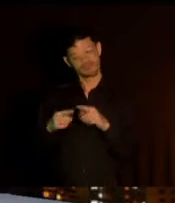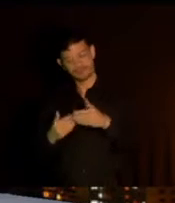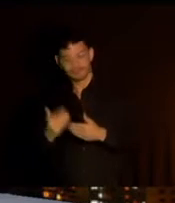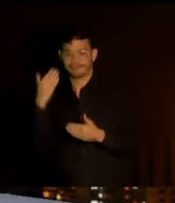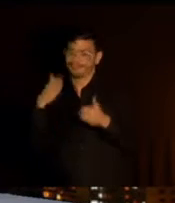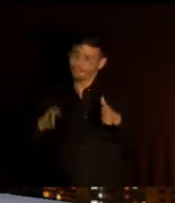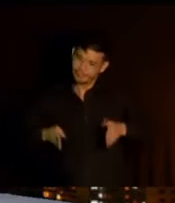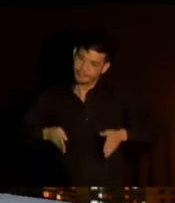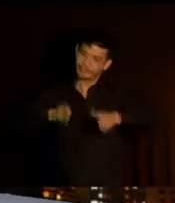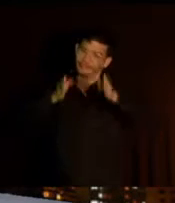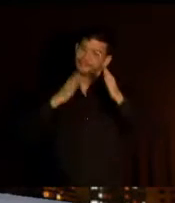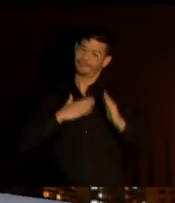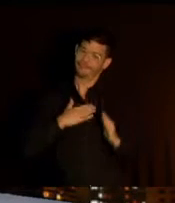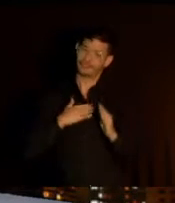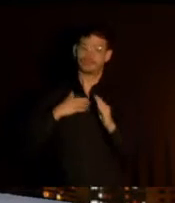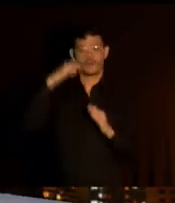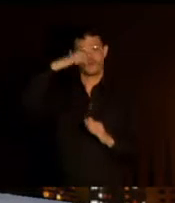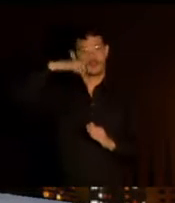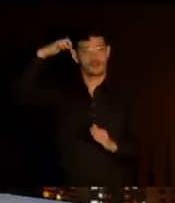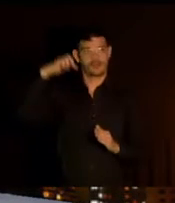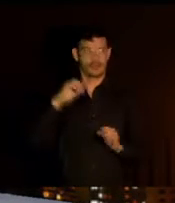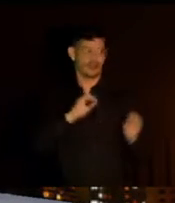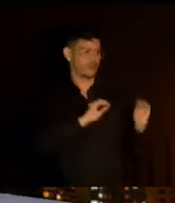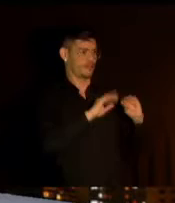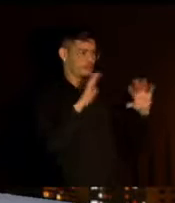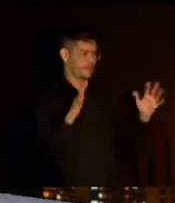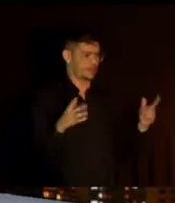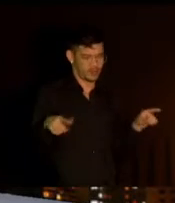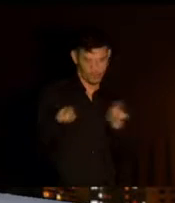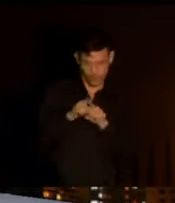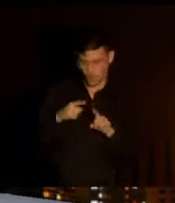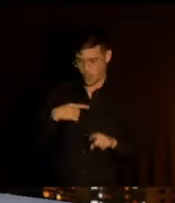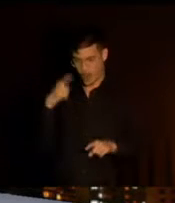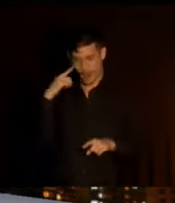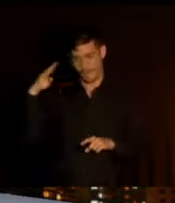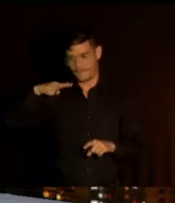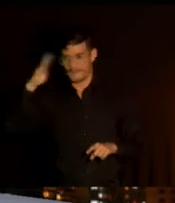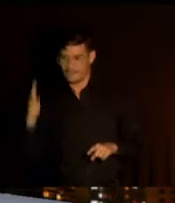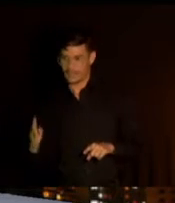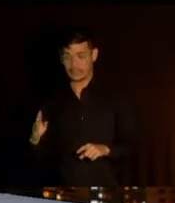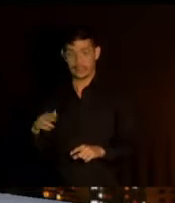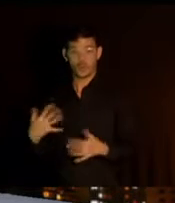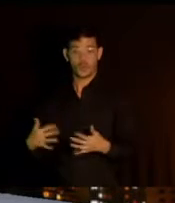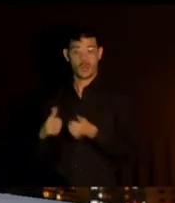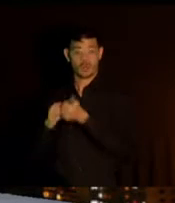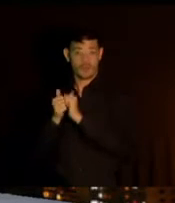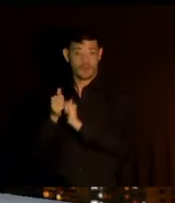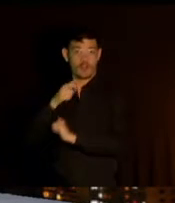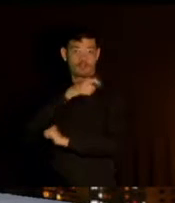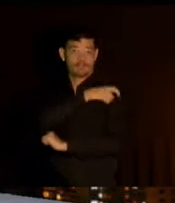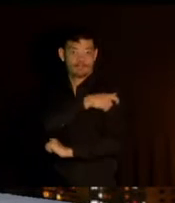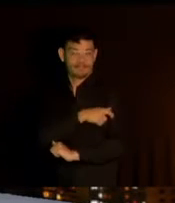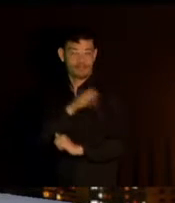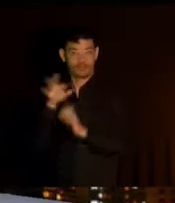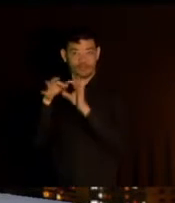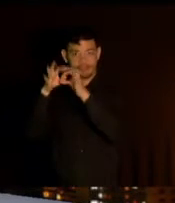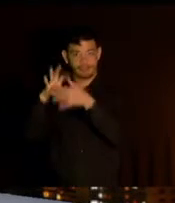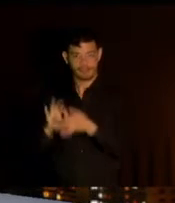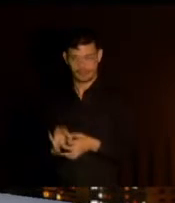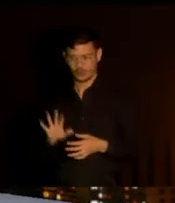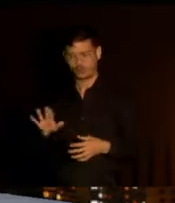siendo potencia ya, convirtiéndose en potencia después de Brasil, del deporte paralímpico, lo que pasó con esos suramericanos